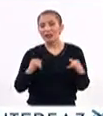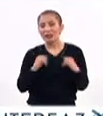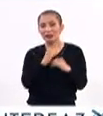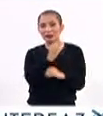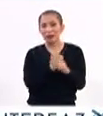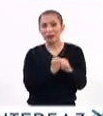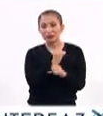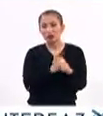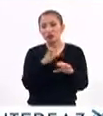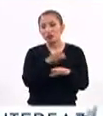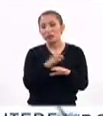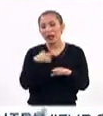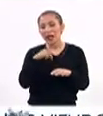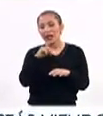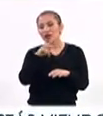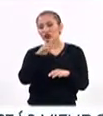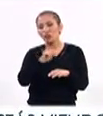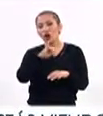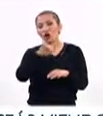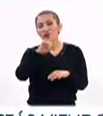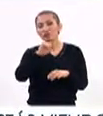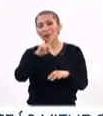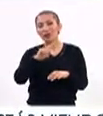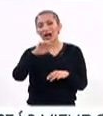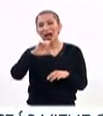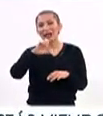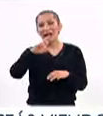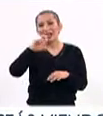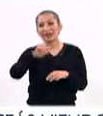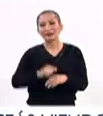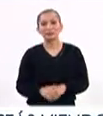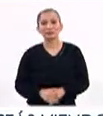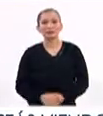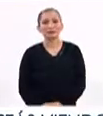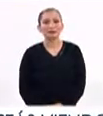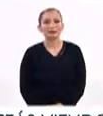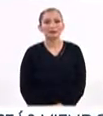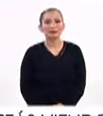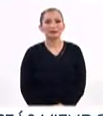de Investigación sobre la Leucemia Josep Carreras.